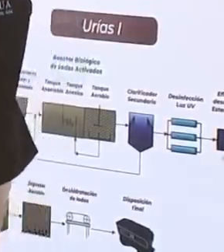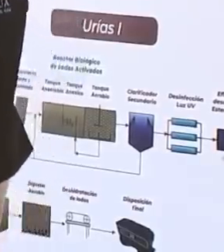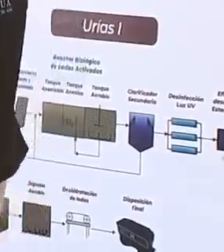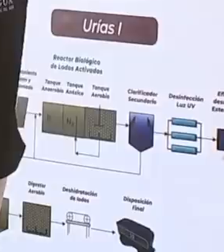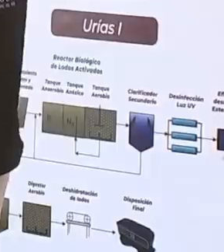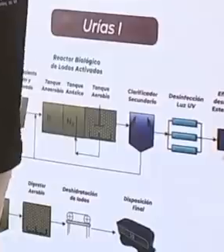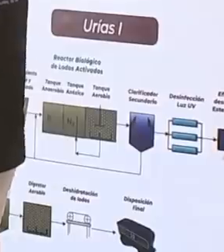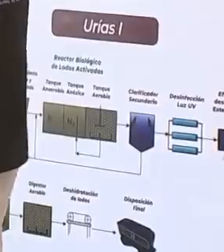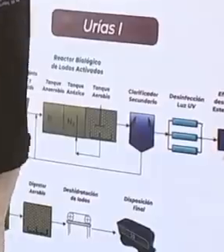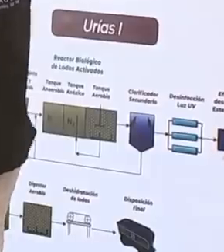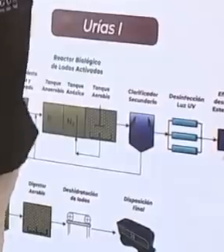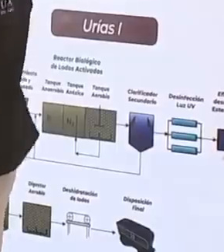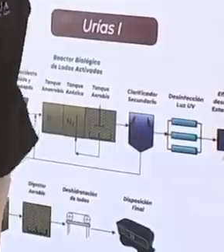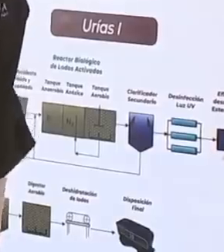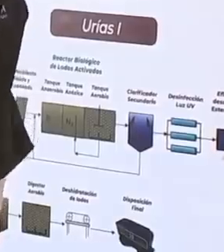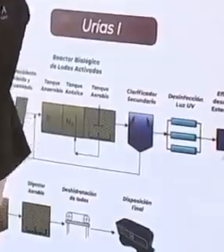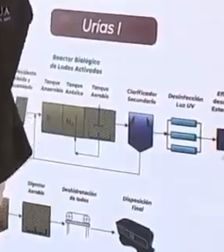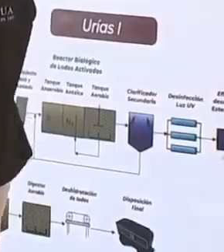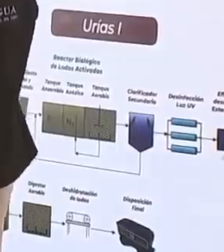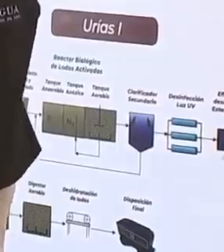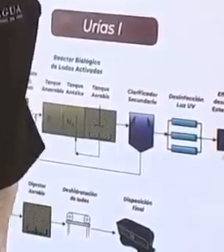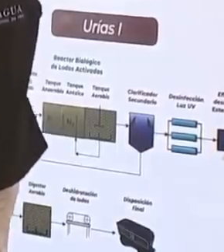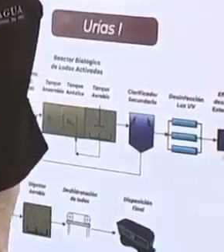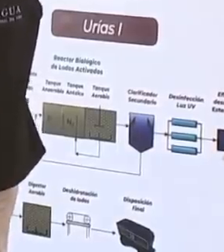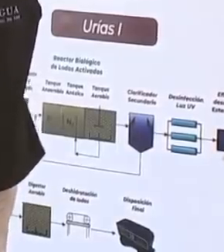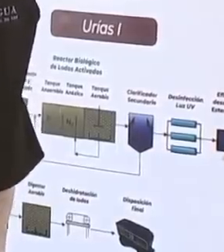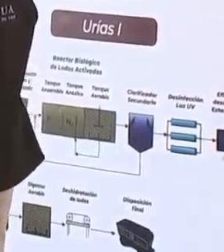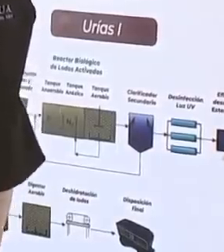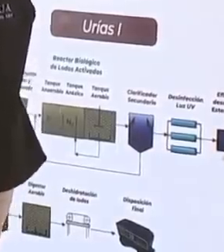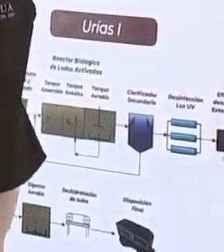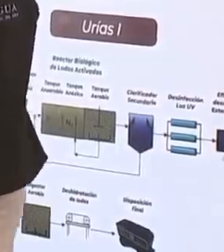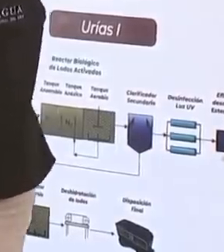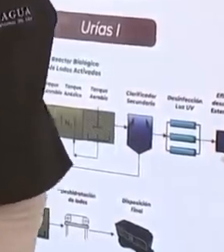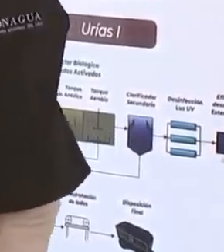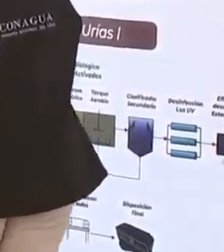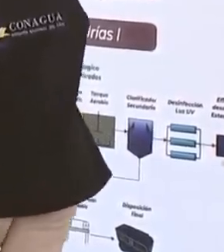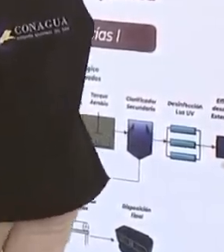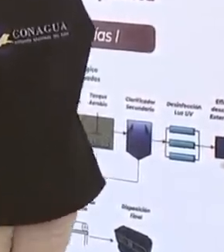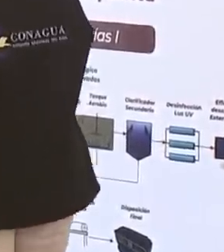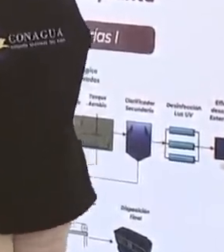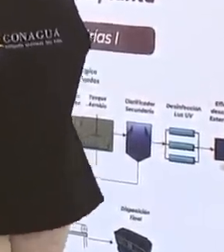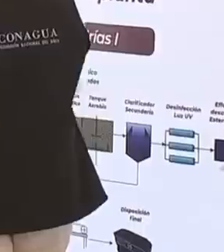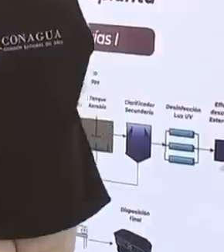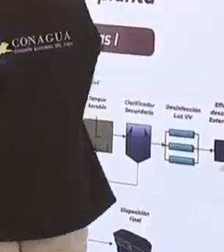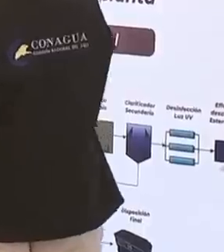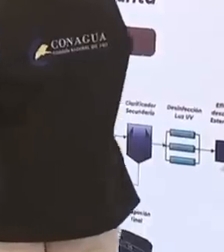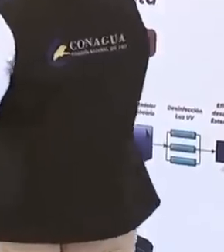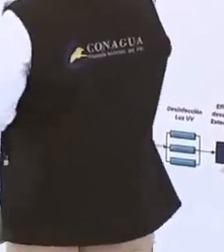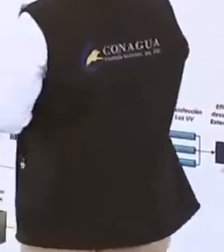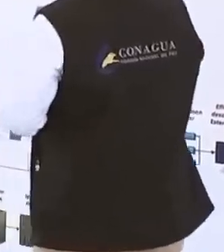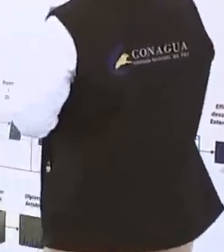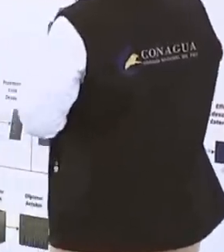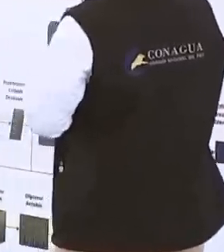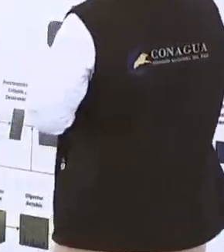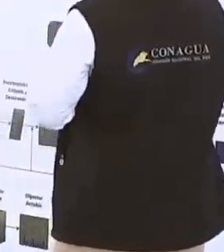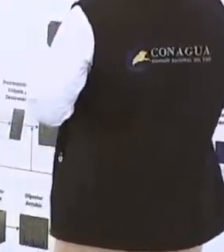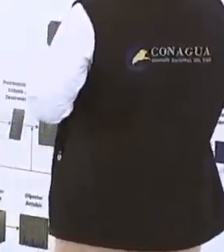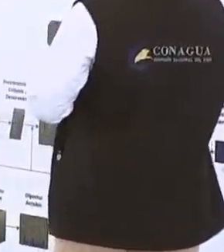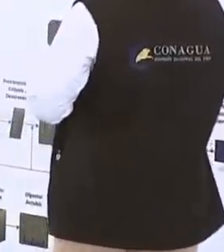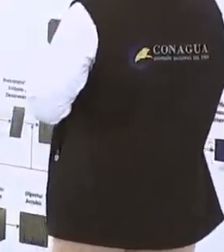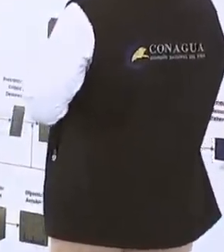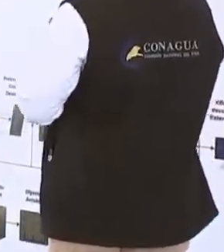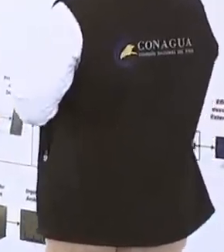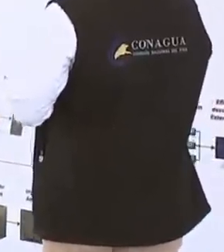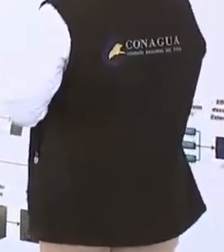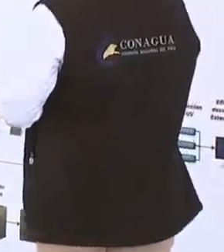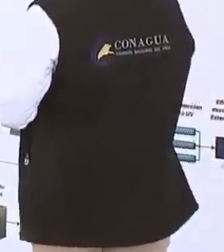son una ampliación y una planta nueva, como usted puede ver ahí. Ya platicamos del tratamiento del agua,